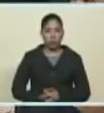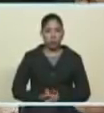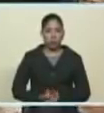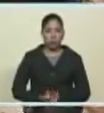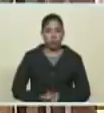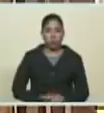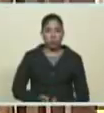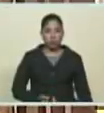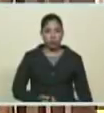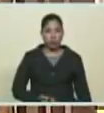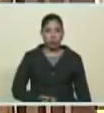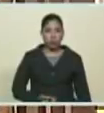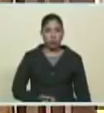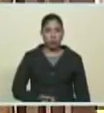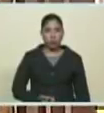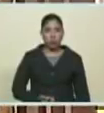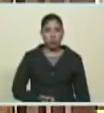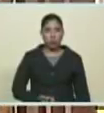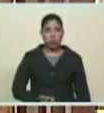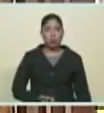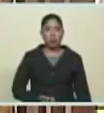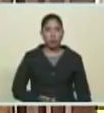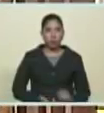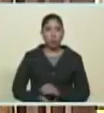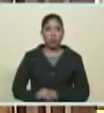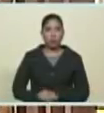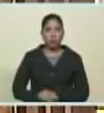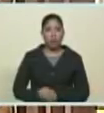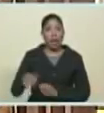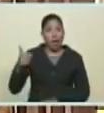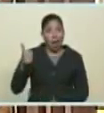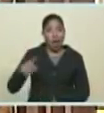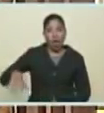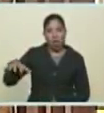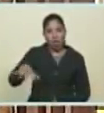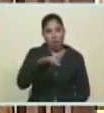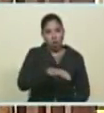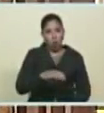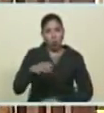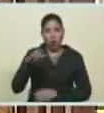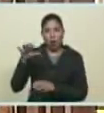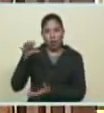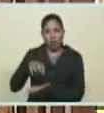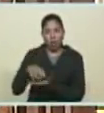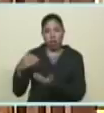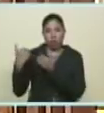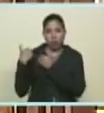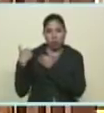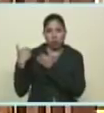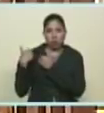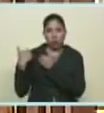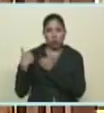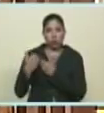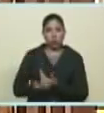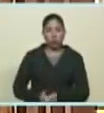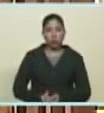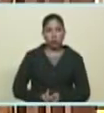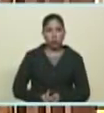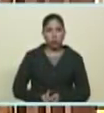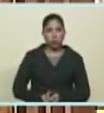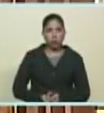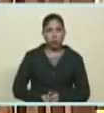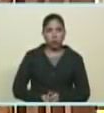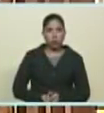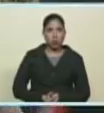A cada uno nos dieron un estado, yo me fui de padrino de Portuguesa. A Elías Agua le tocó el